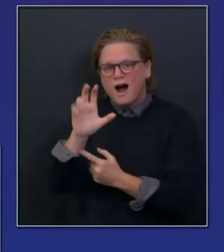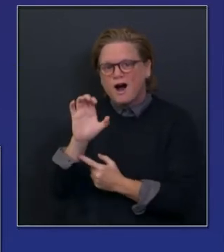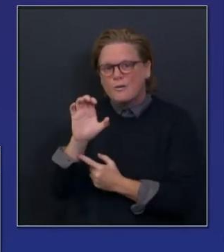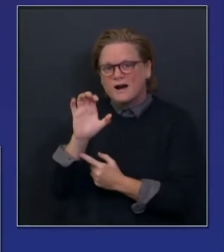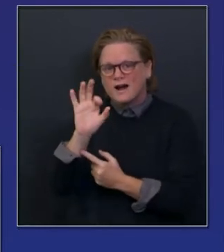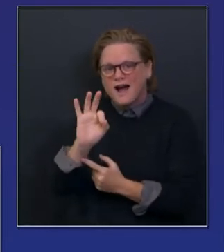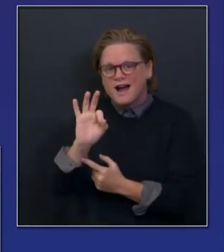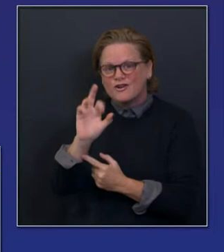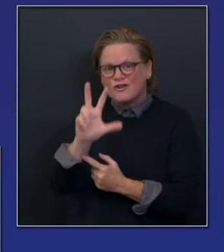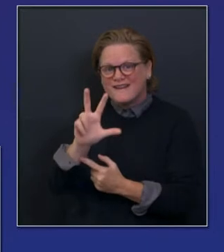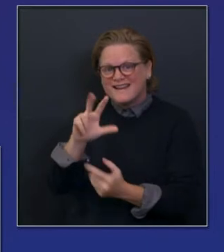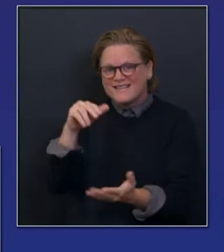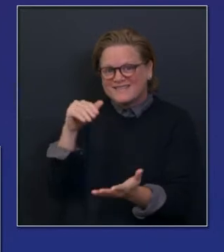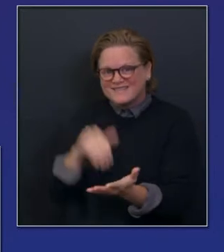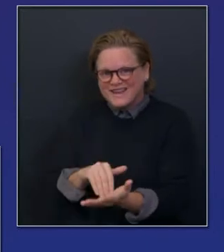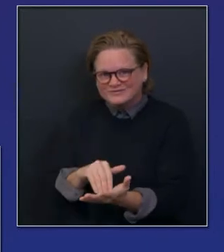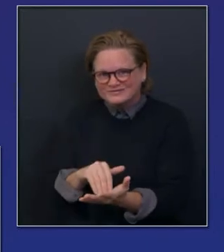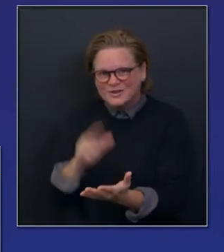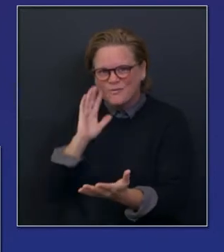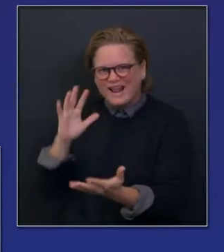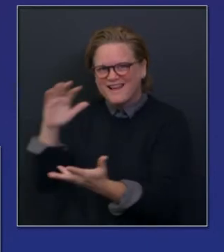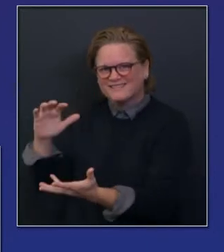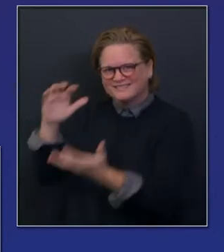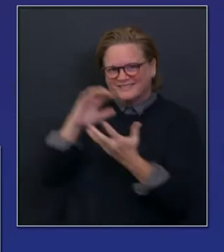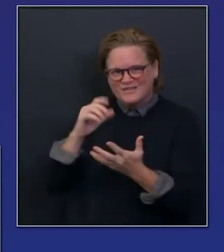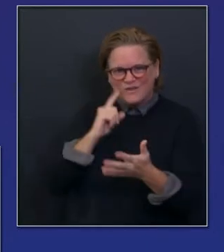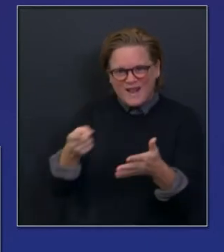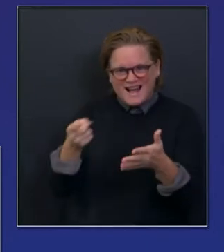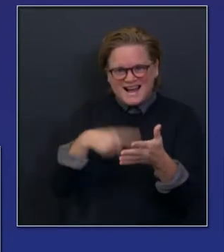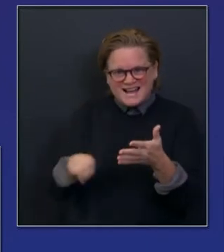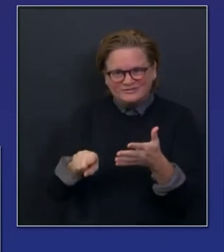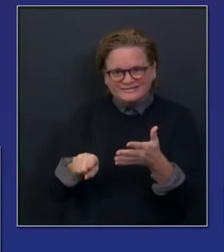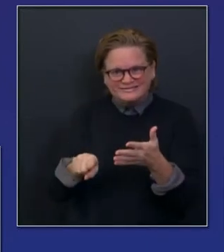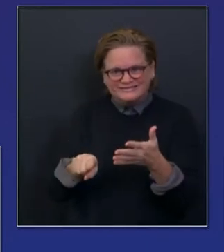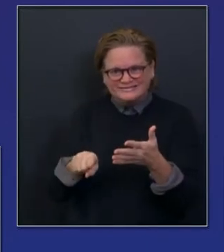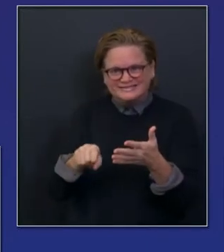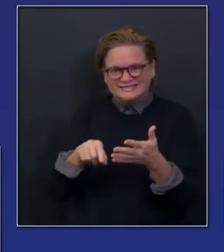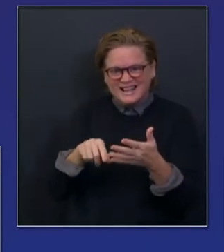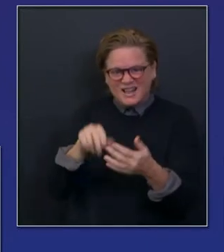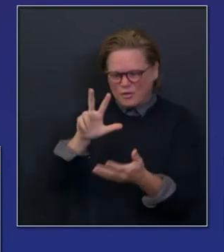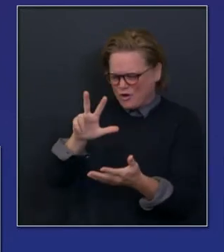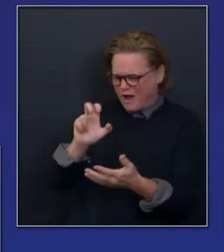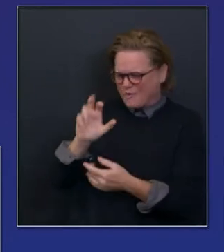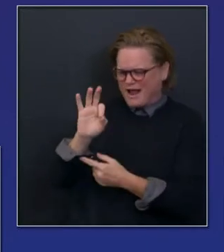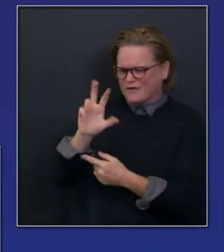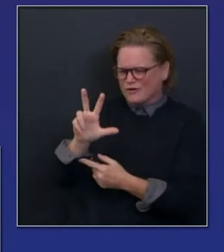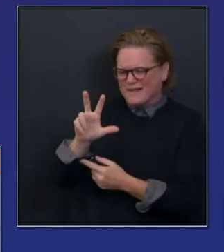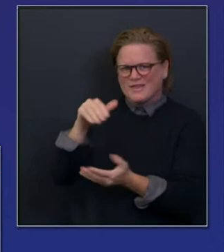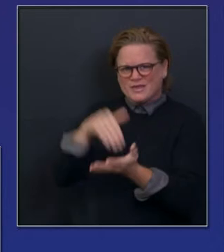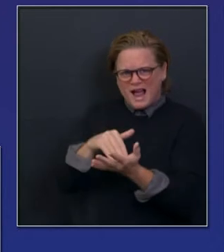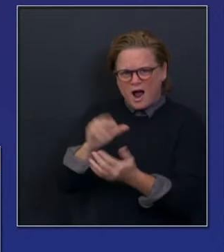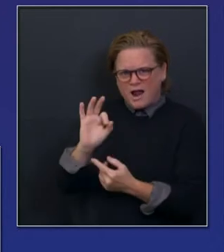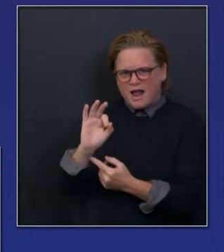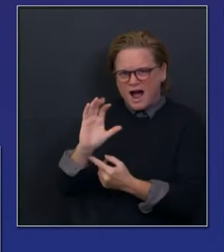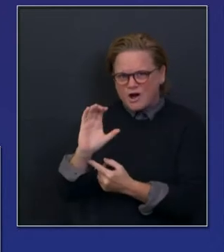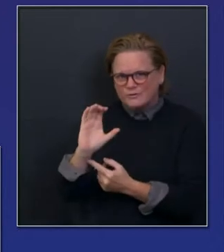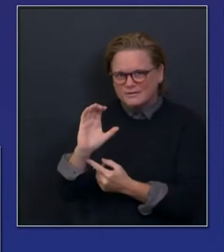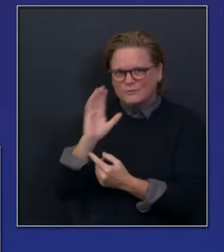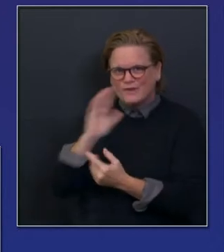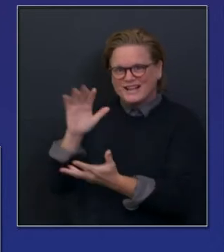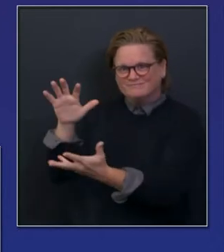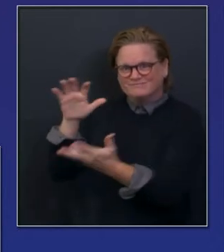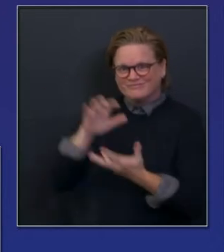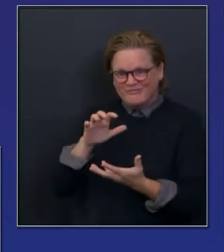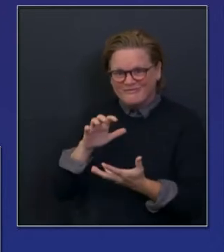393,900 dosis adicionales. Así que los 327 original, esto es adicional a eso